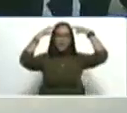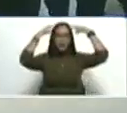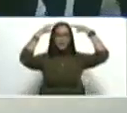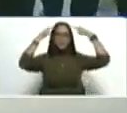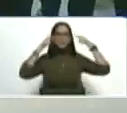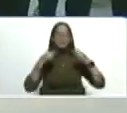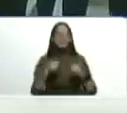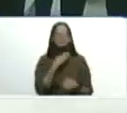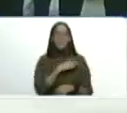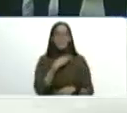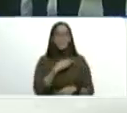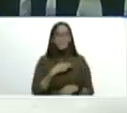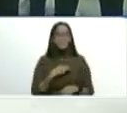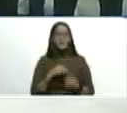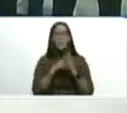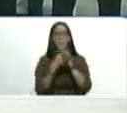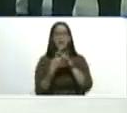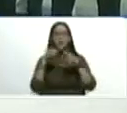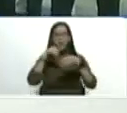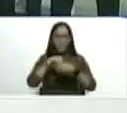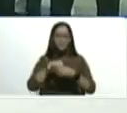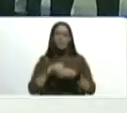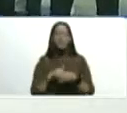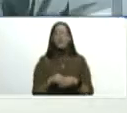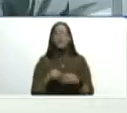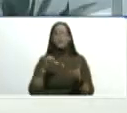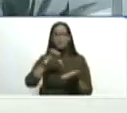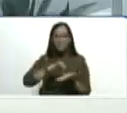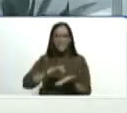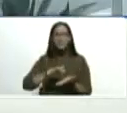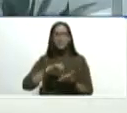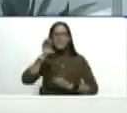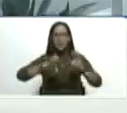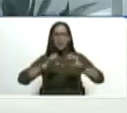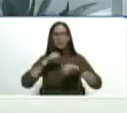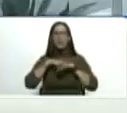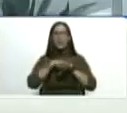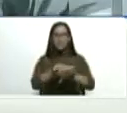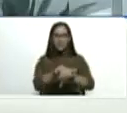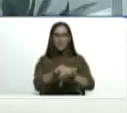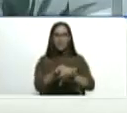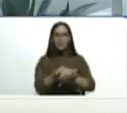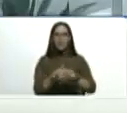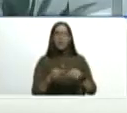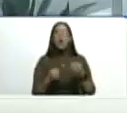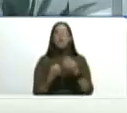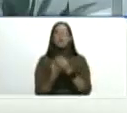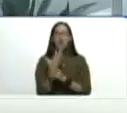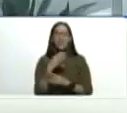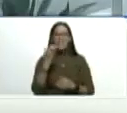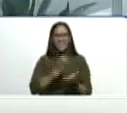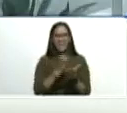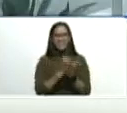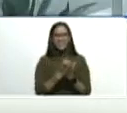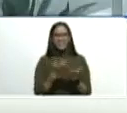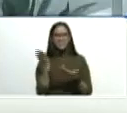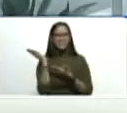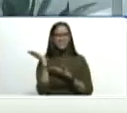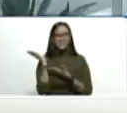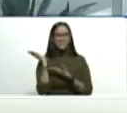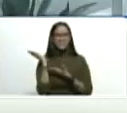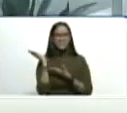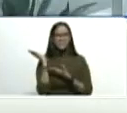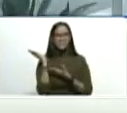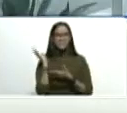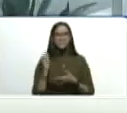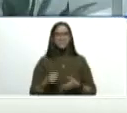de la misión Barrio Adentro, un centro de diagnóstico integral. Los Flores de Catia, adelante, Naún.